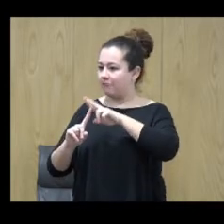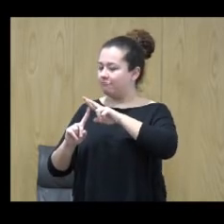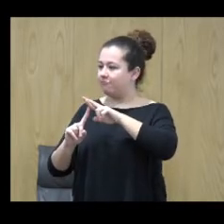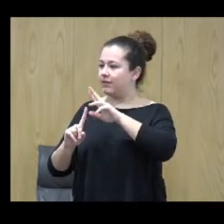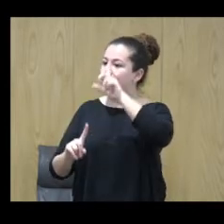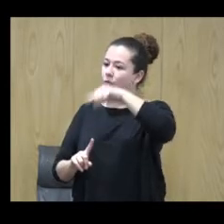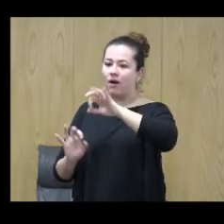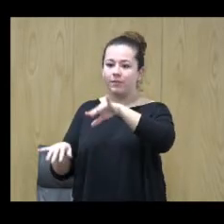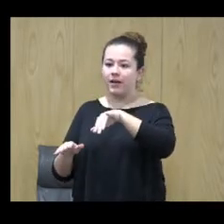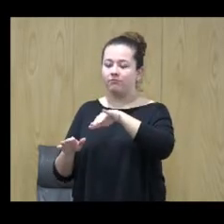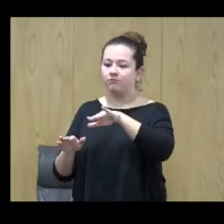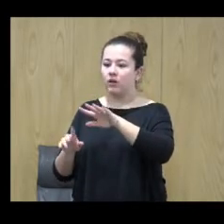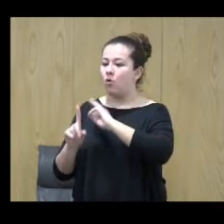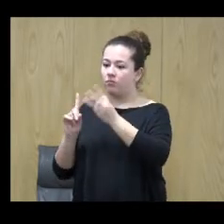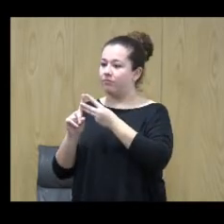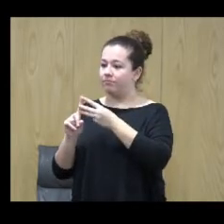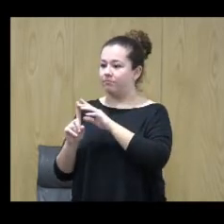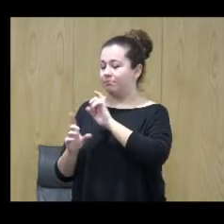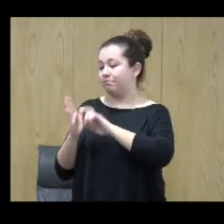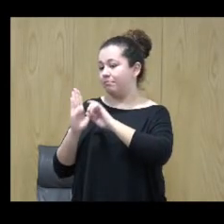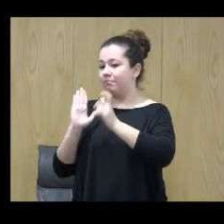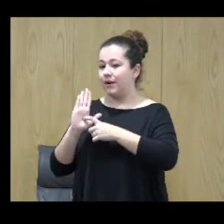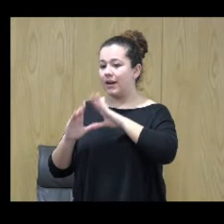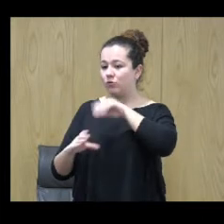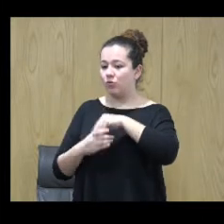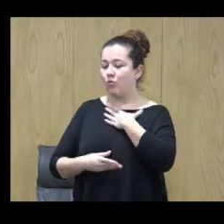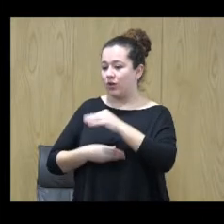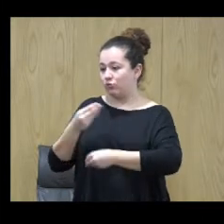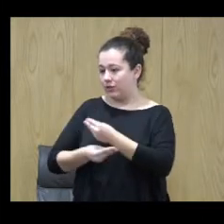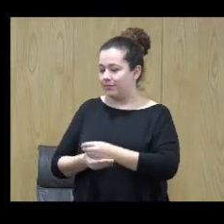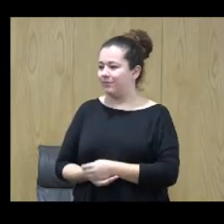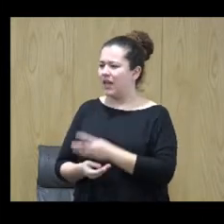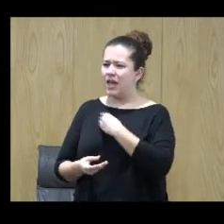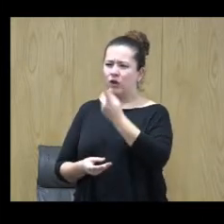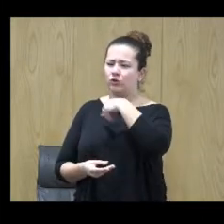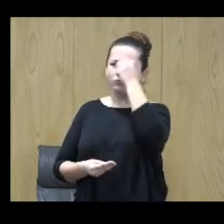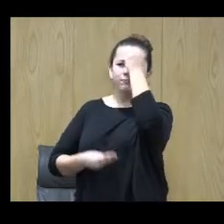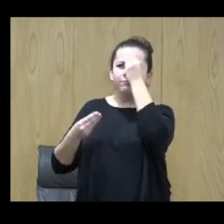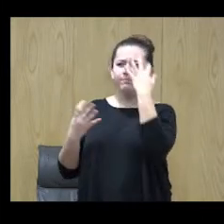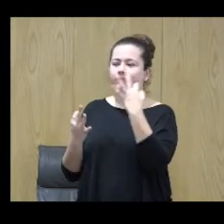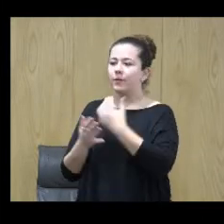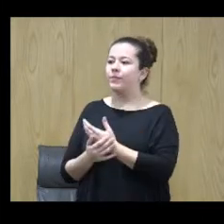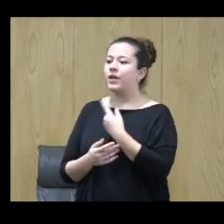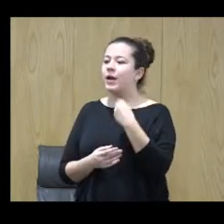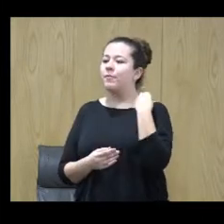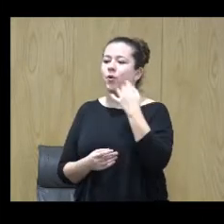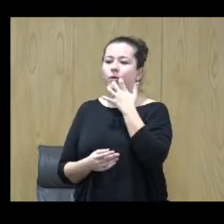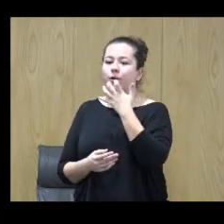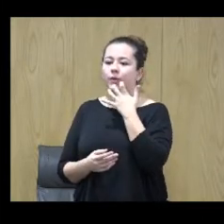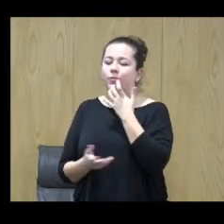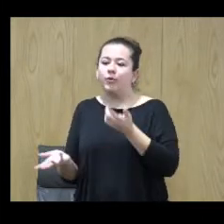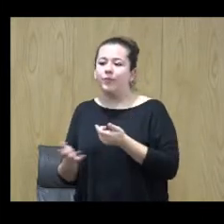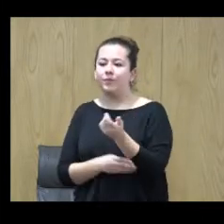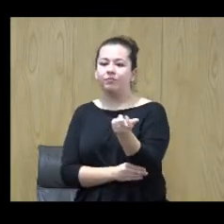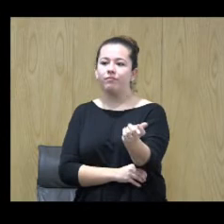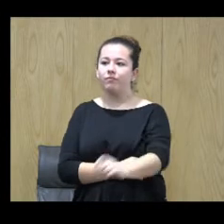páginas de plena inclusión pudiera utilizar, ¿no? ¿Qué preguntas nos hacíamos? Pues preguntas, por ejemplo, como, bueno, ¿cómo leen